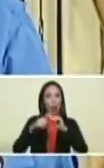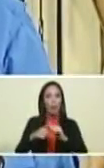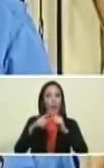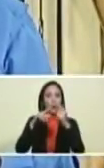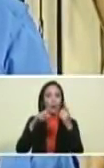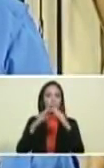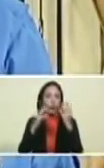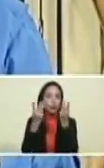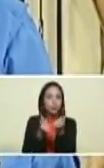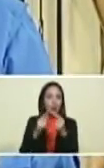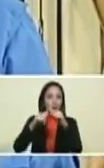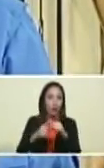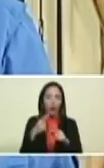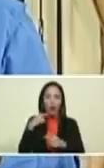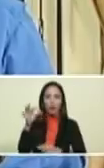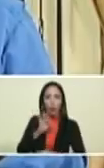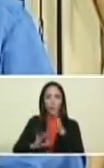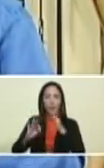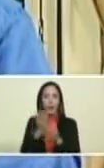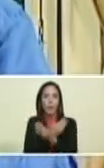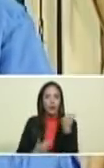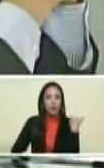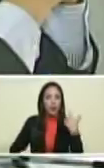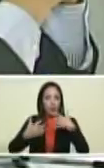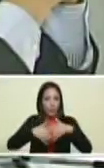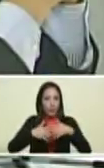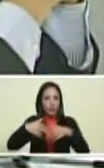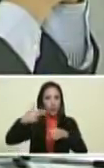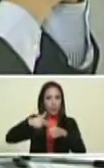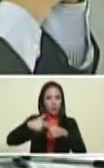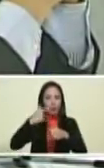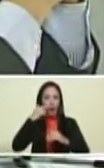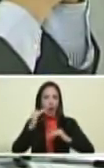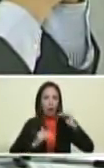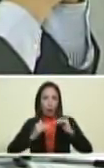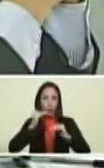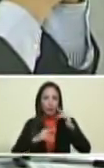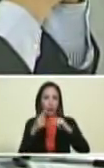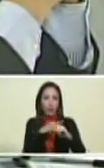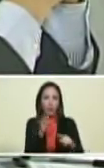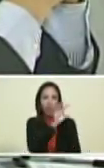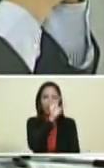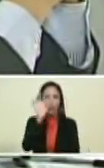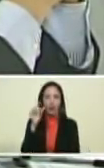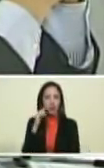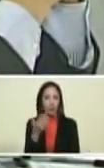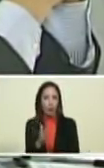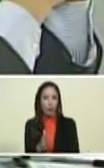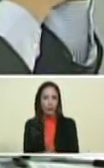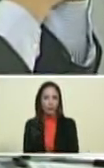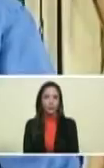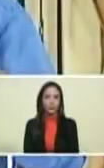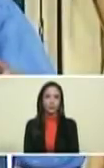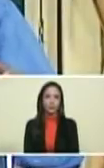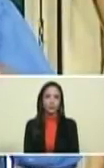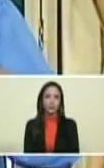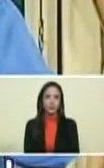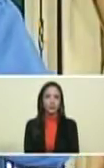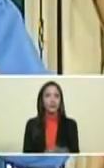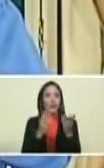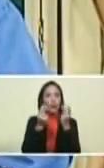comentaba con el presidente PDVSA, comparados con otros países altos, ¿verdad? Número de vehículos,